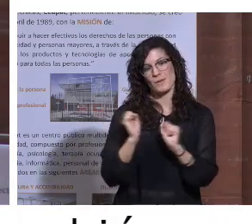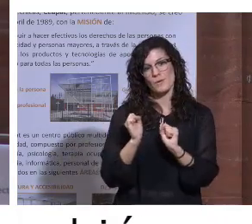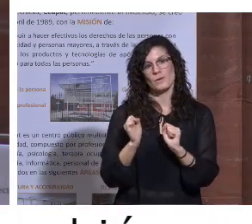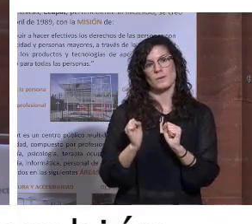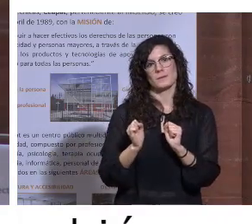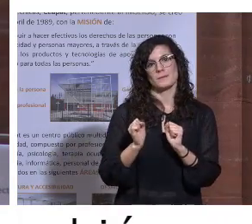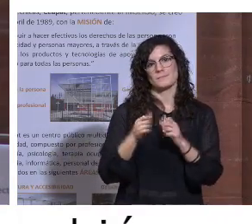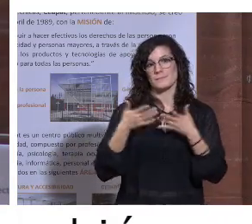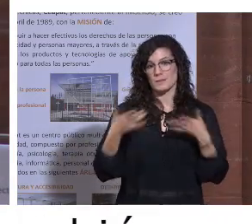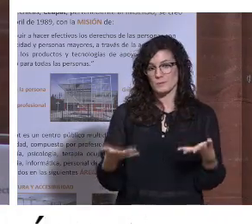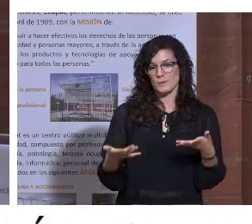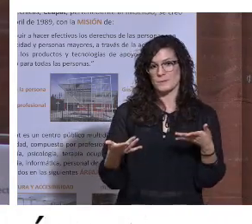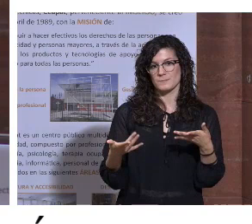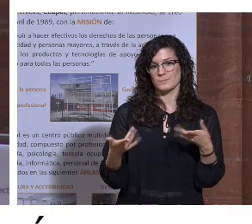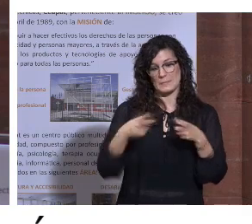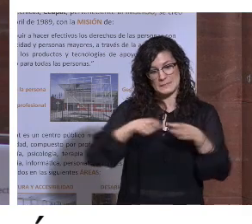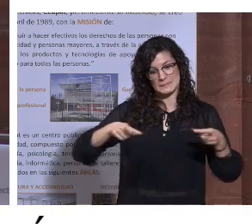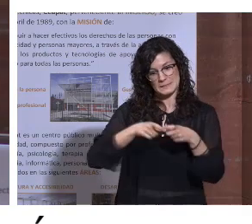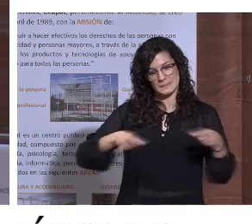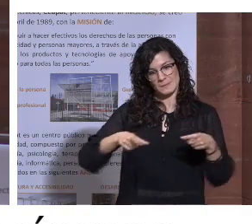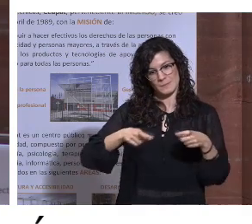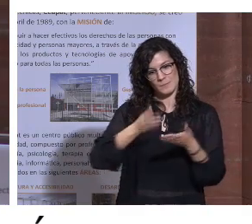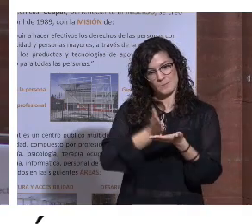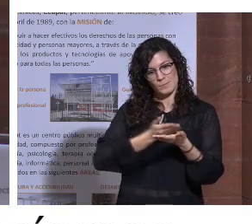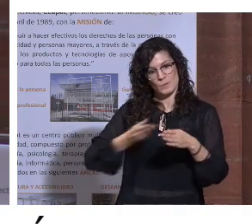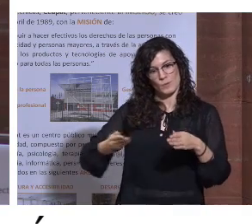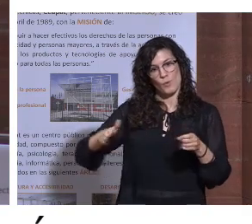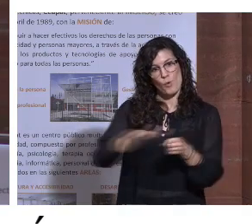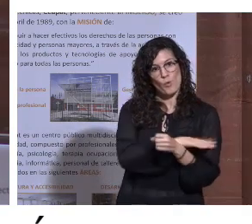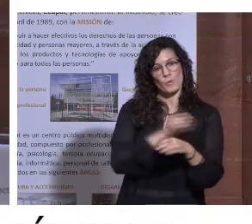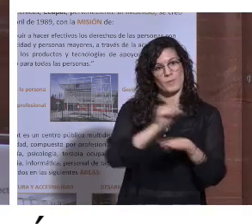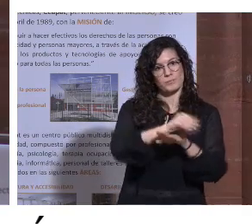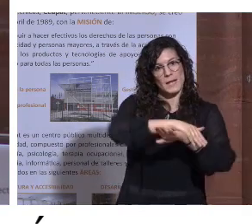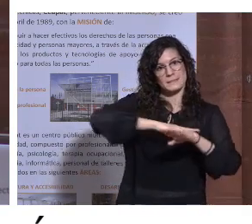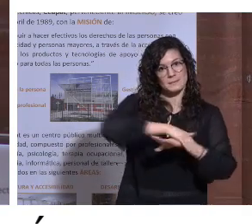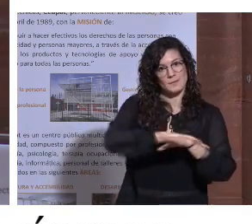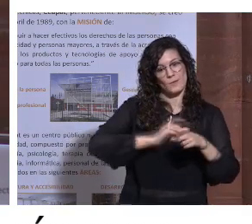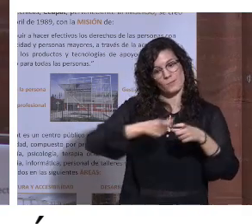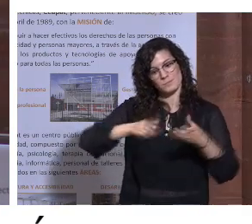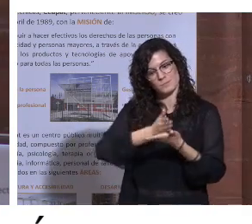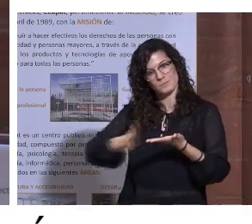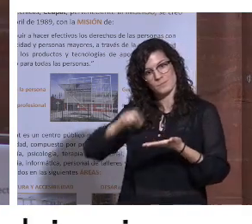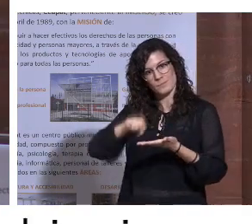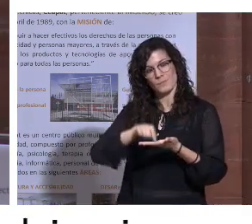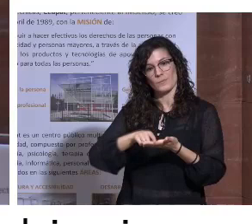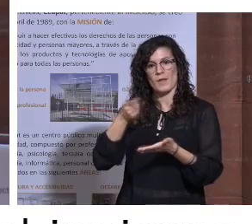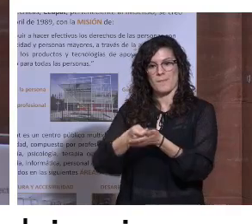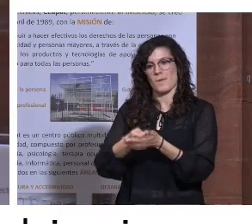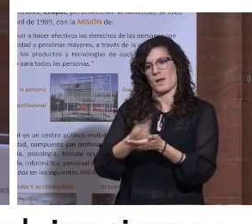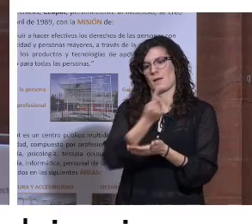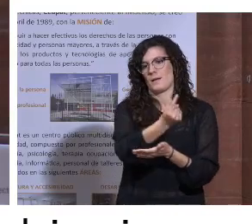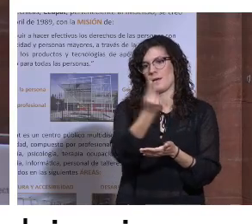una parte de la chequera la cubría el Estado y ya lo pagaba, y la otra parte era la pequeña